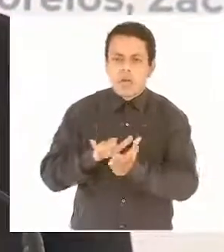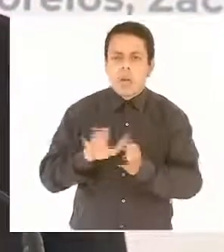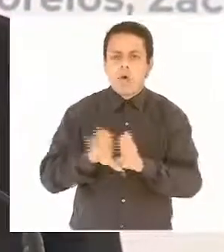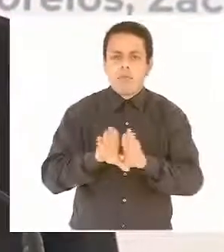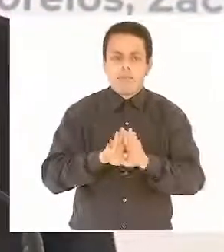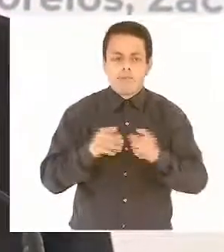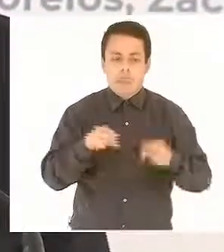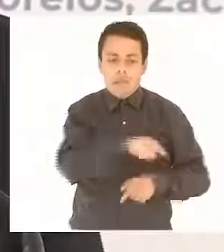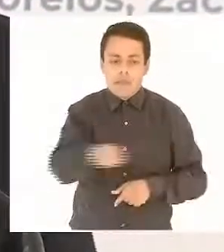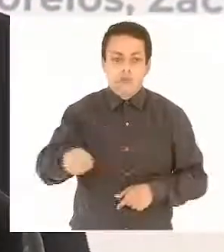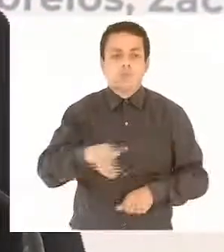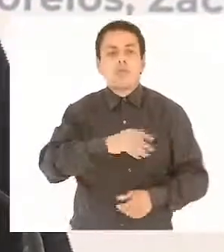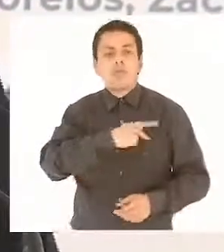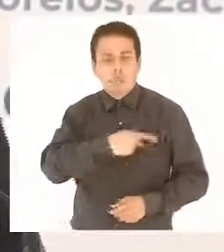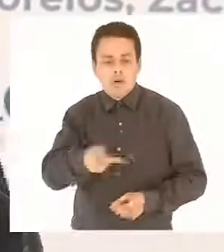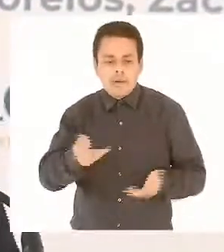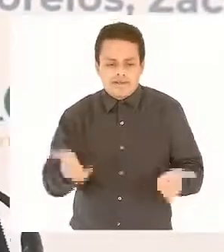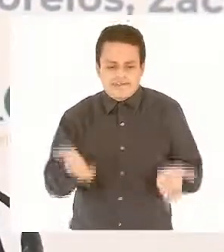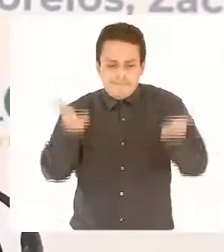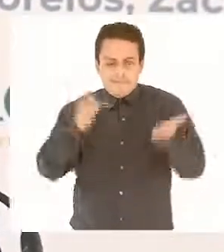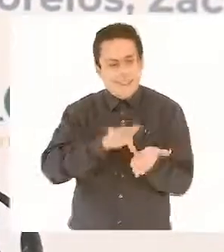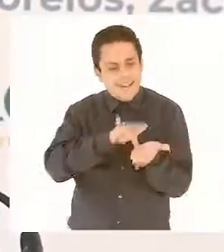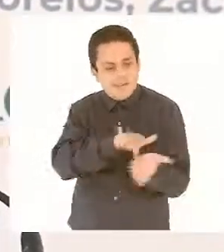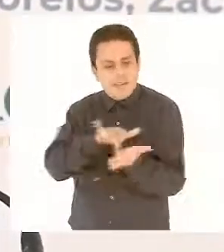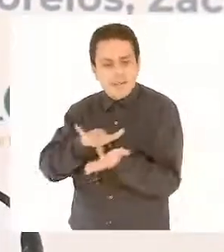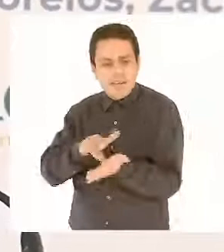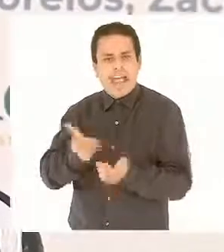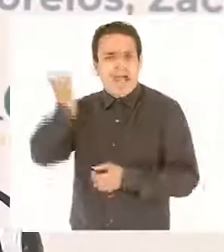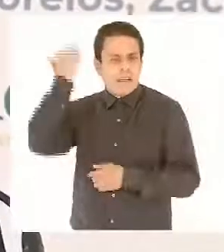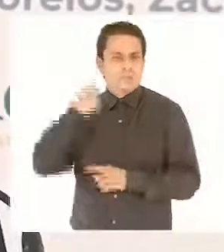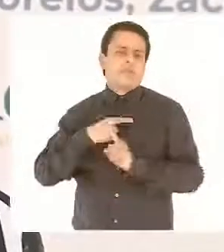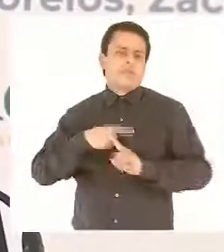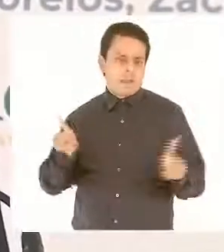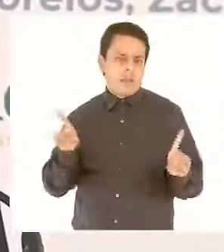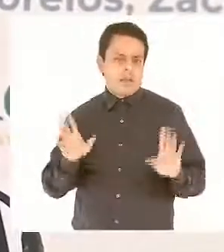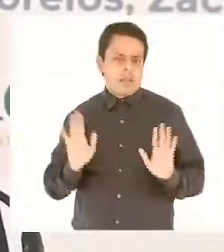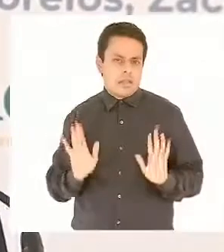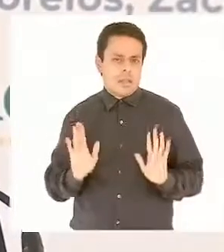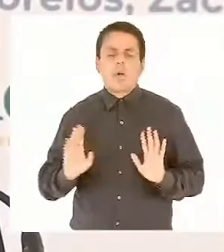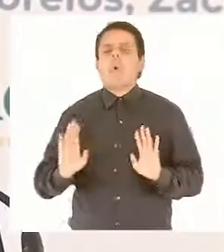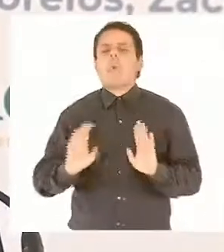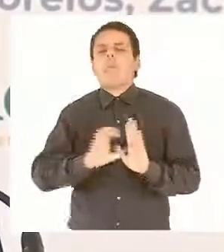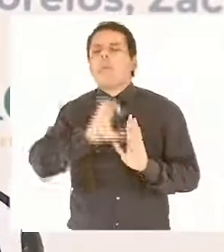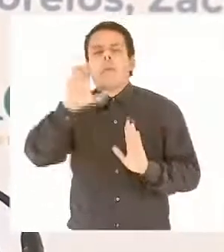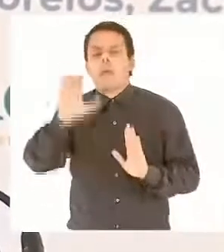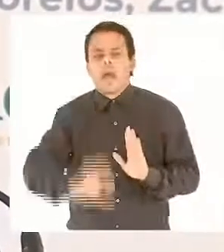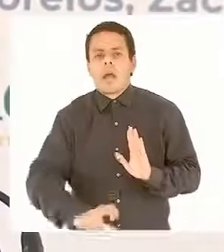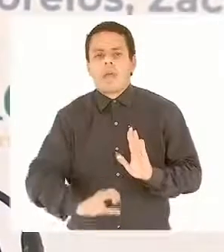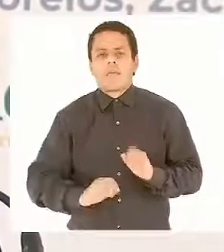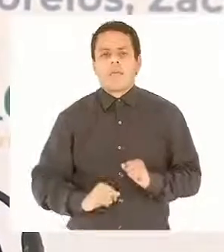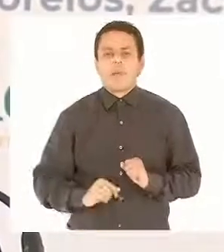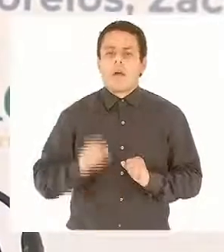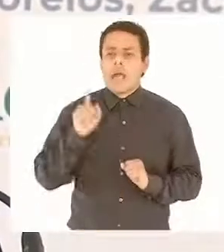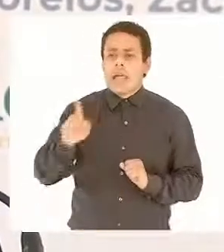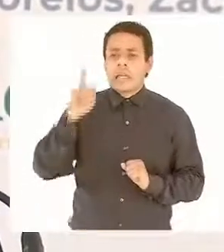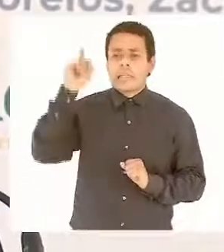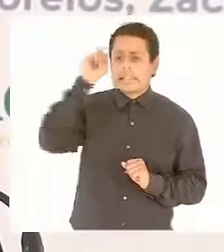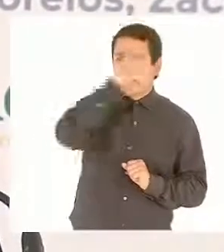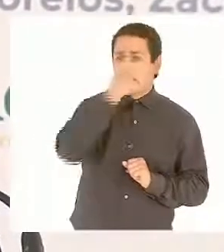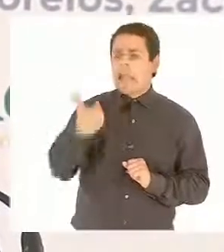arriba, no como antes, que se producía una